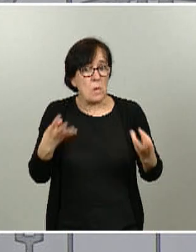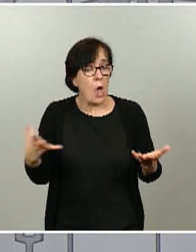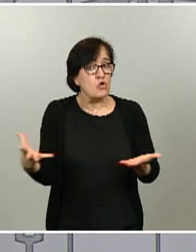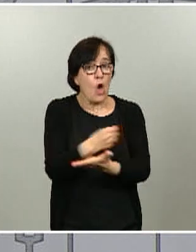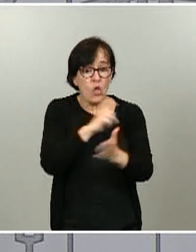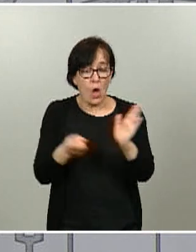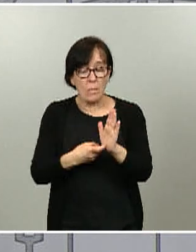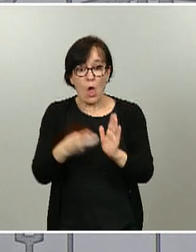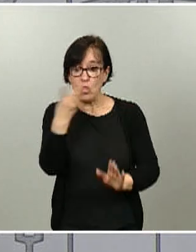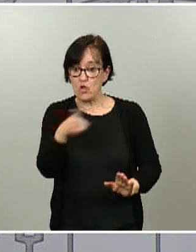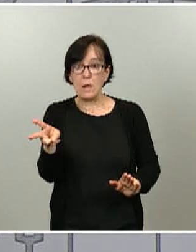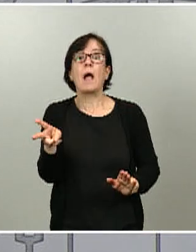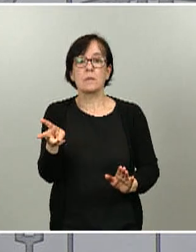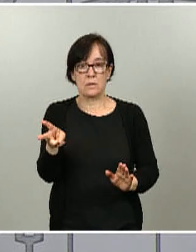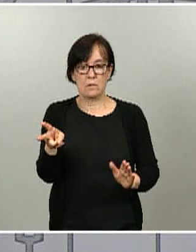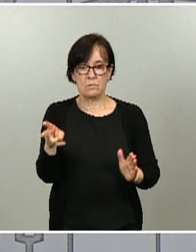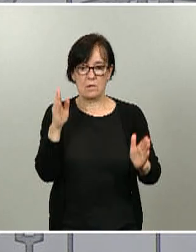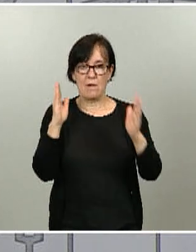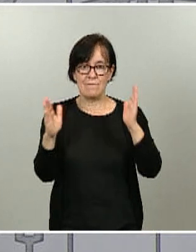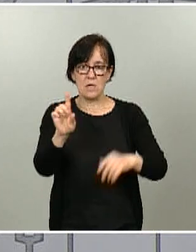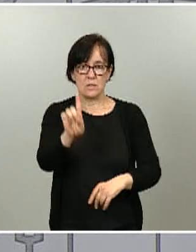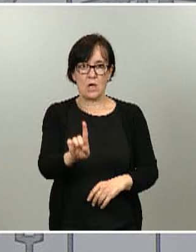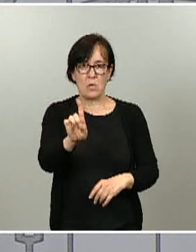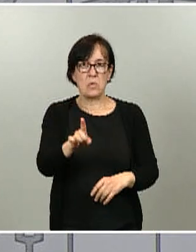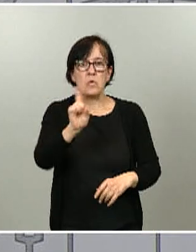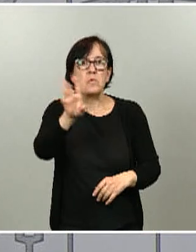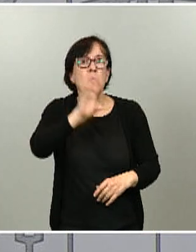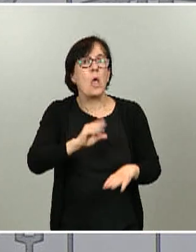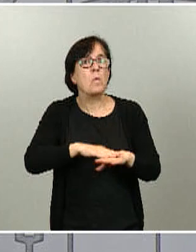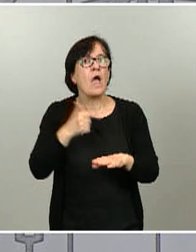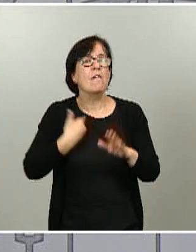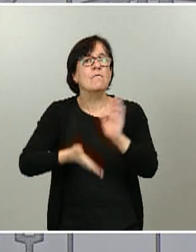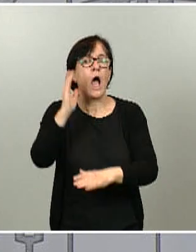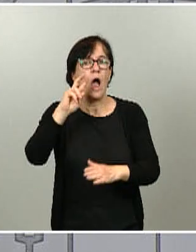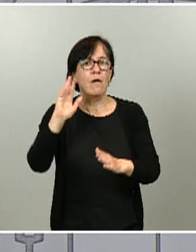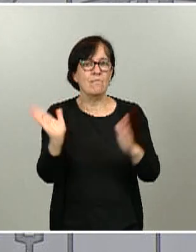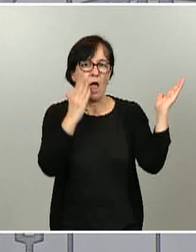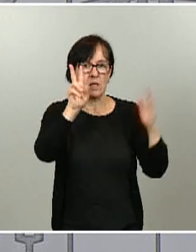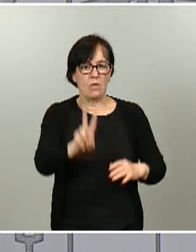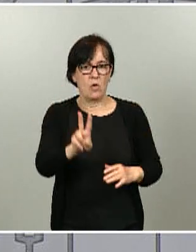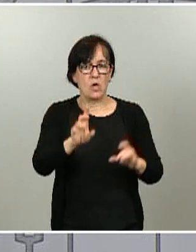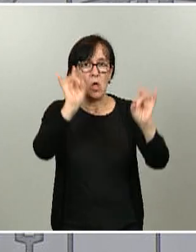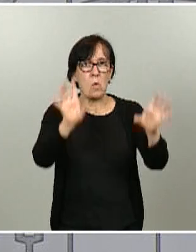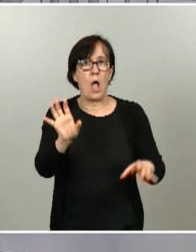semanas de estar en la fase 1, no entiendo por qué no tendría que pasar a fase 2 como cualquier otra comunidad que esté en la misma situación.